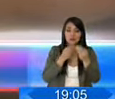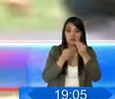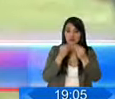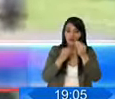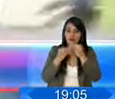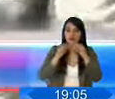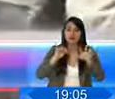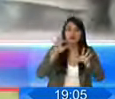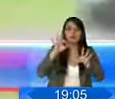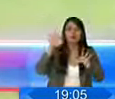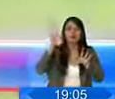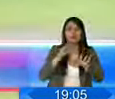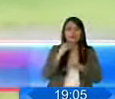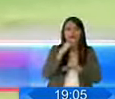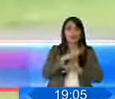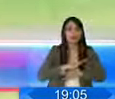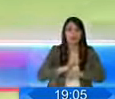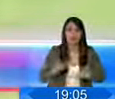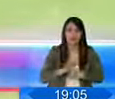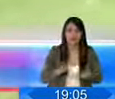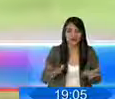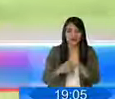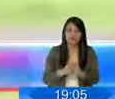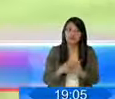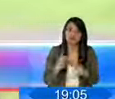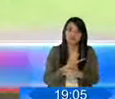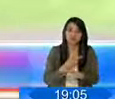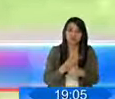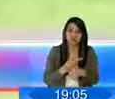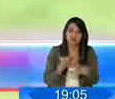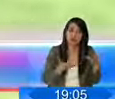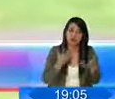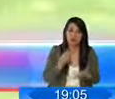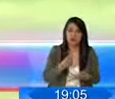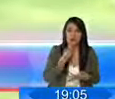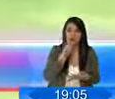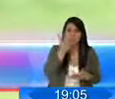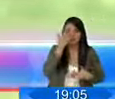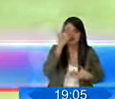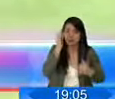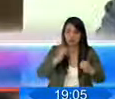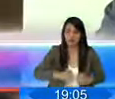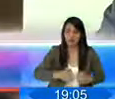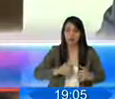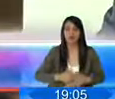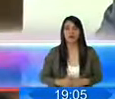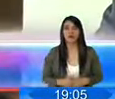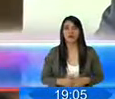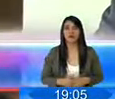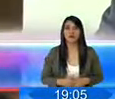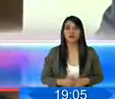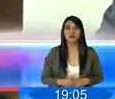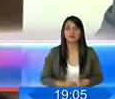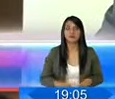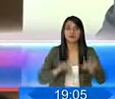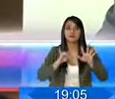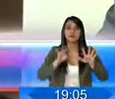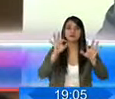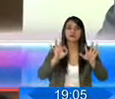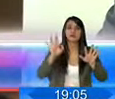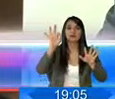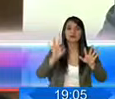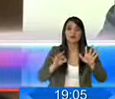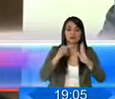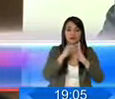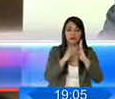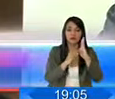grado elevado de contaminación, es decir, un riesgo de transmitir enfermedades a los comensales. Un 6% no